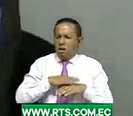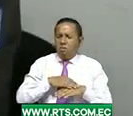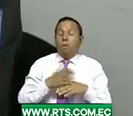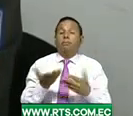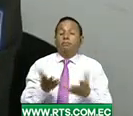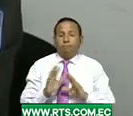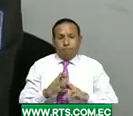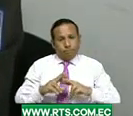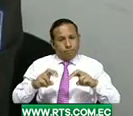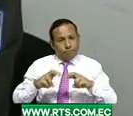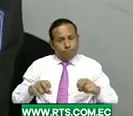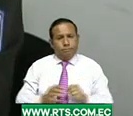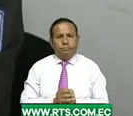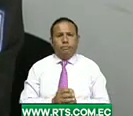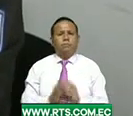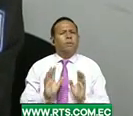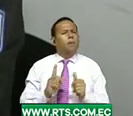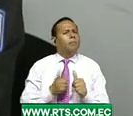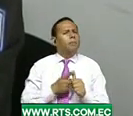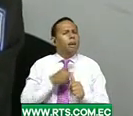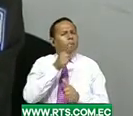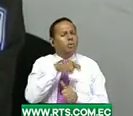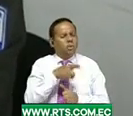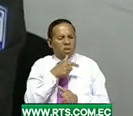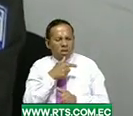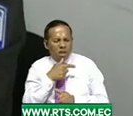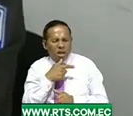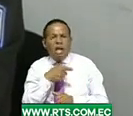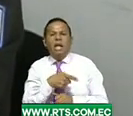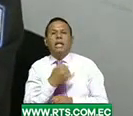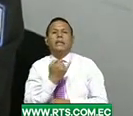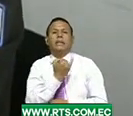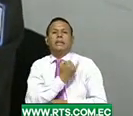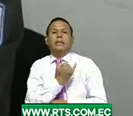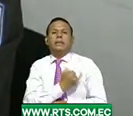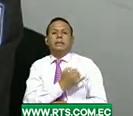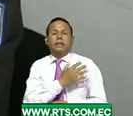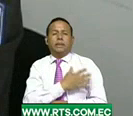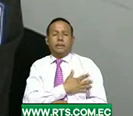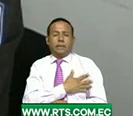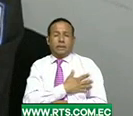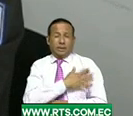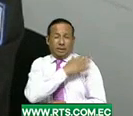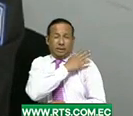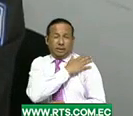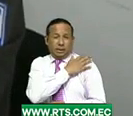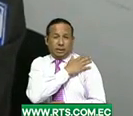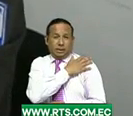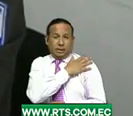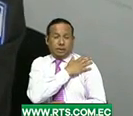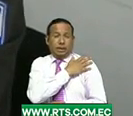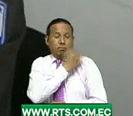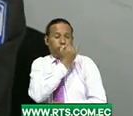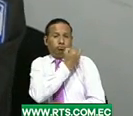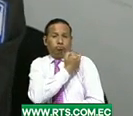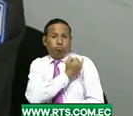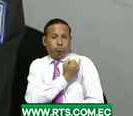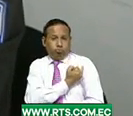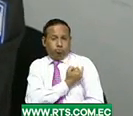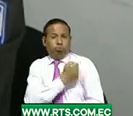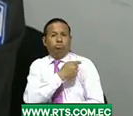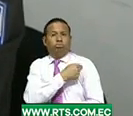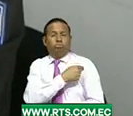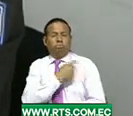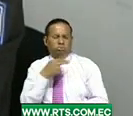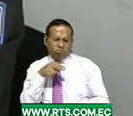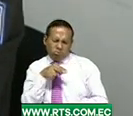Como principal característica tenemos que existe un tatuaje en el hombro izquierdo, en el que se